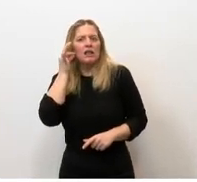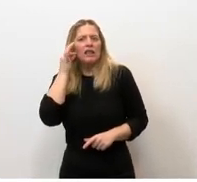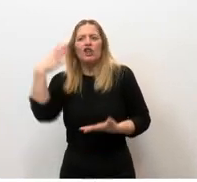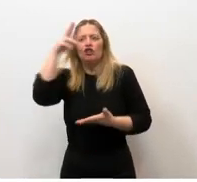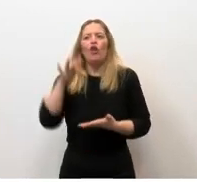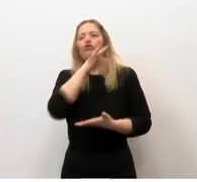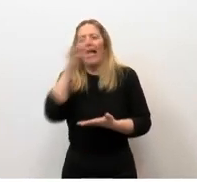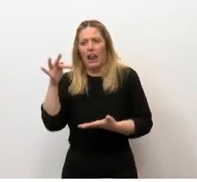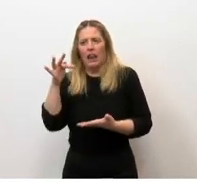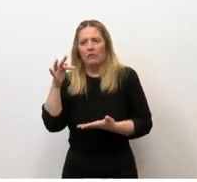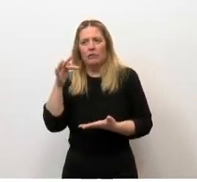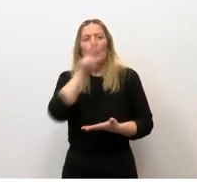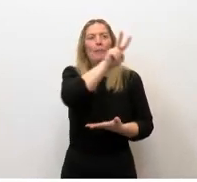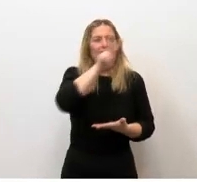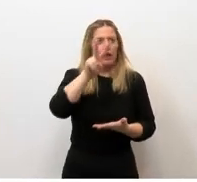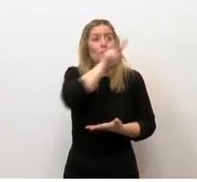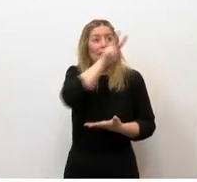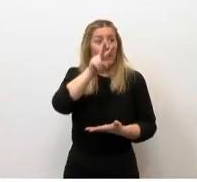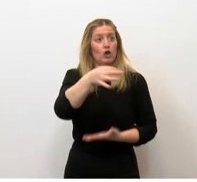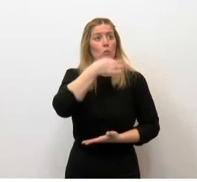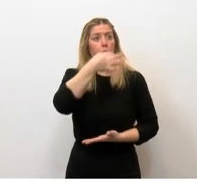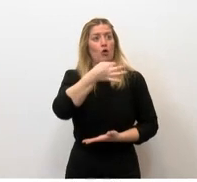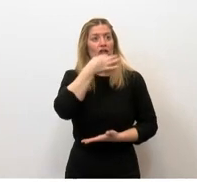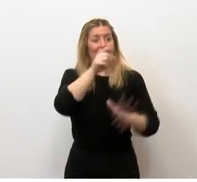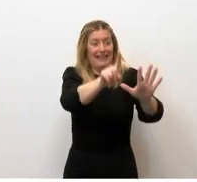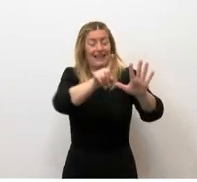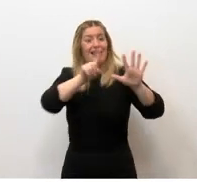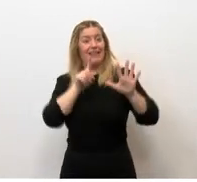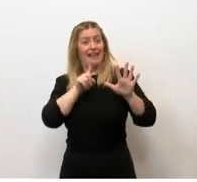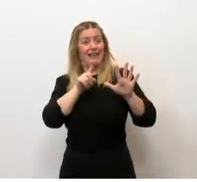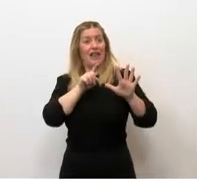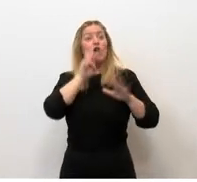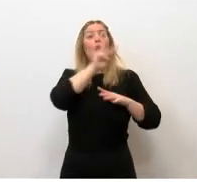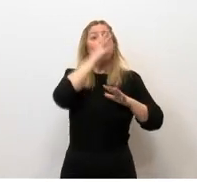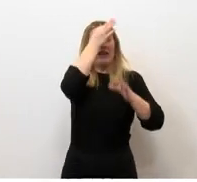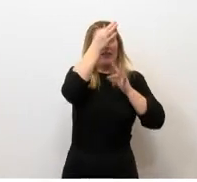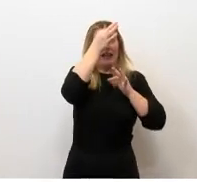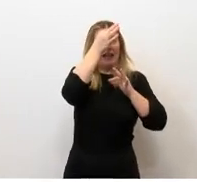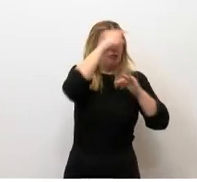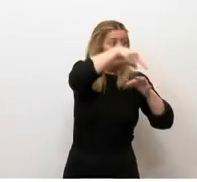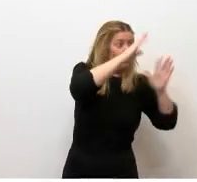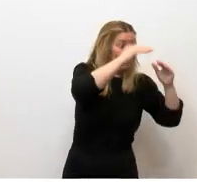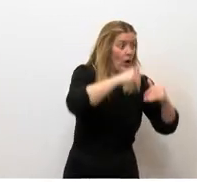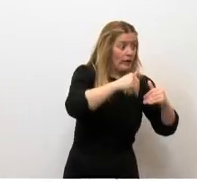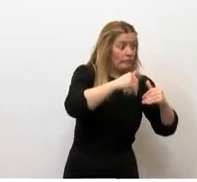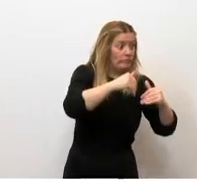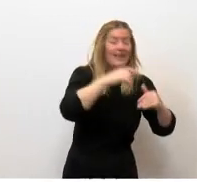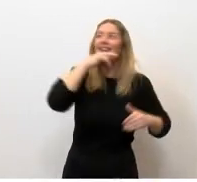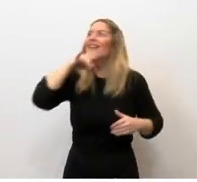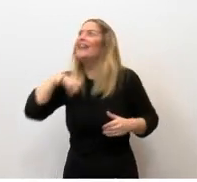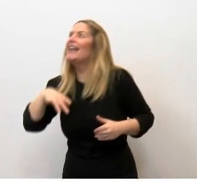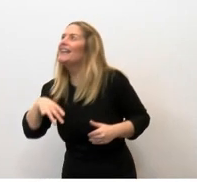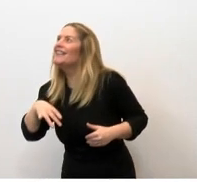22 ponentes, 6 no tienen datos en Wikidata. ¿Quiénes son?